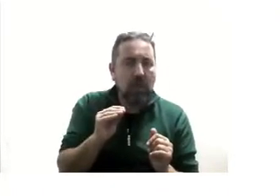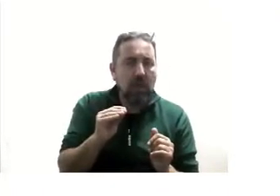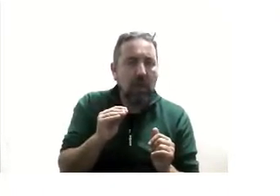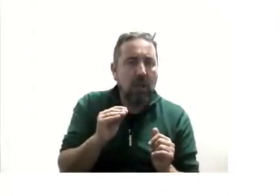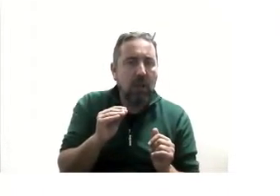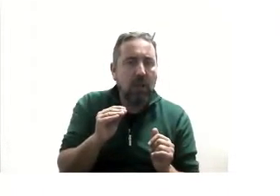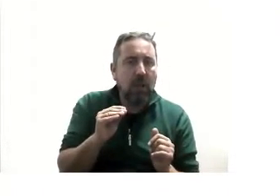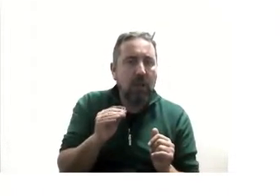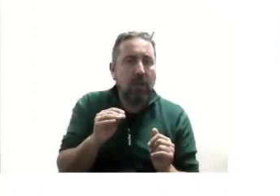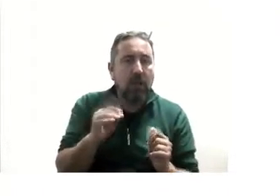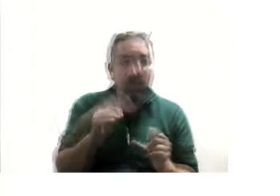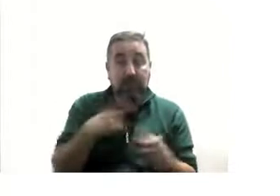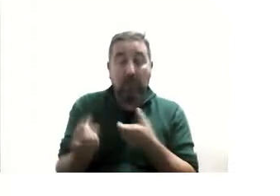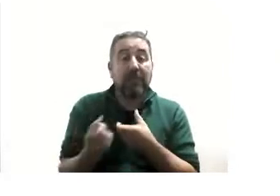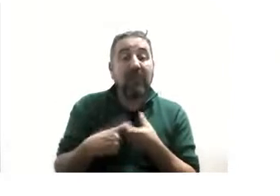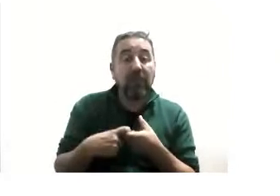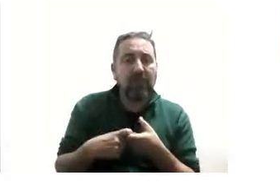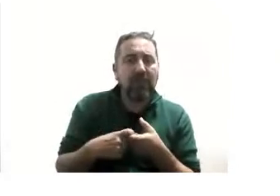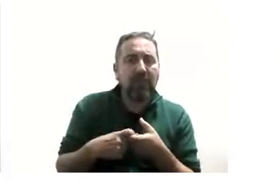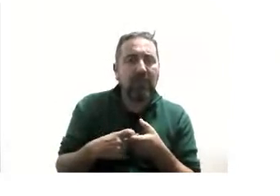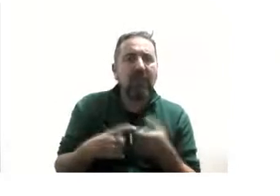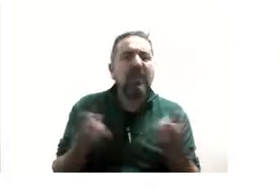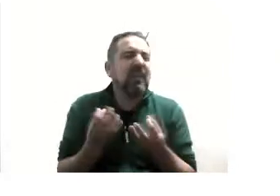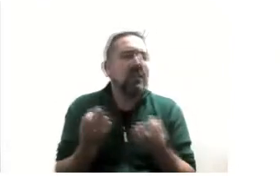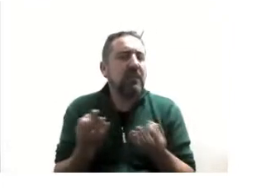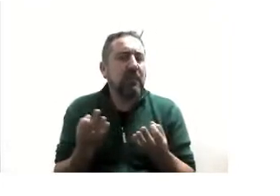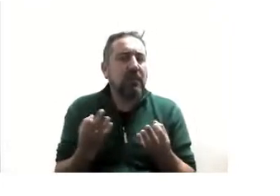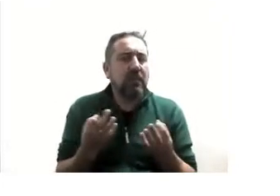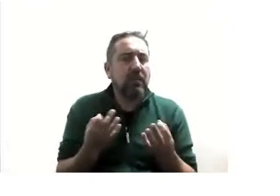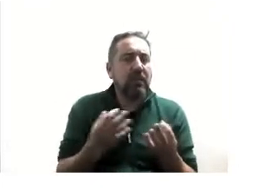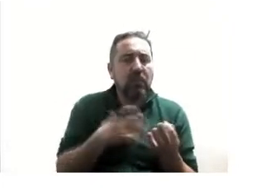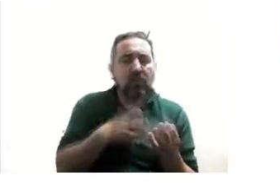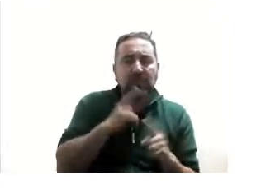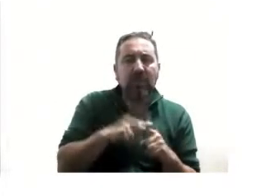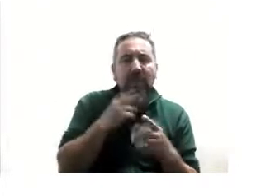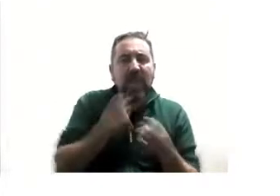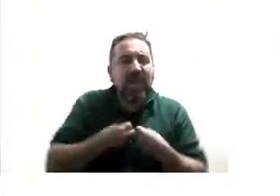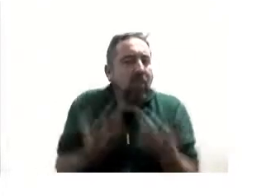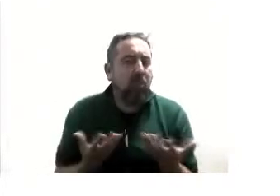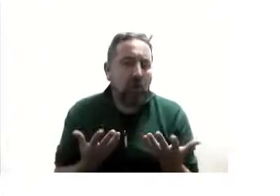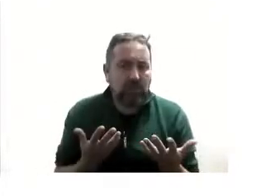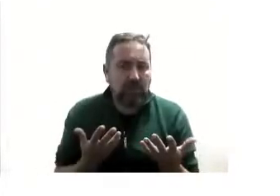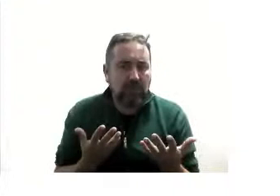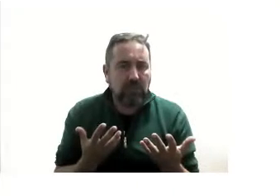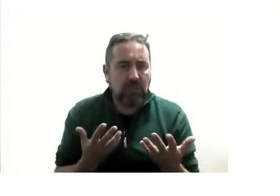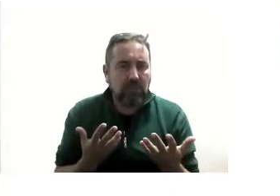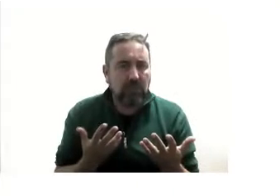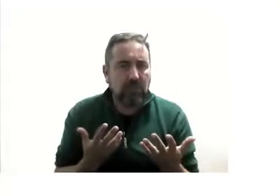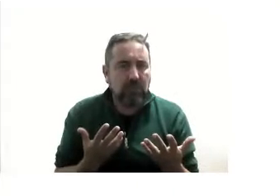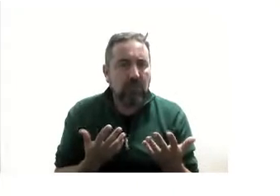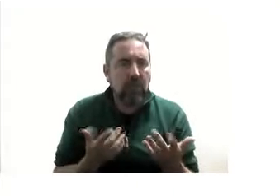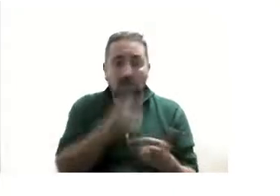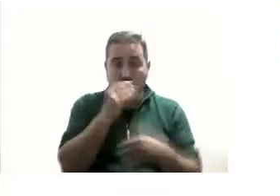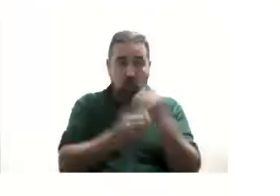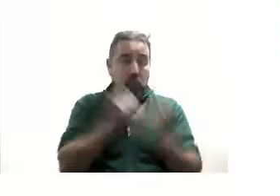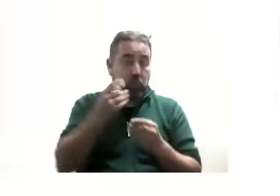este participante es a qué se debe, a qué se puede deber ese tipo de reacciones con el uso